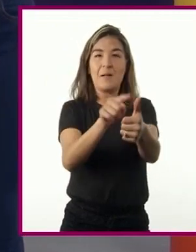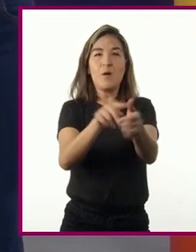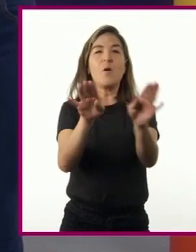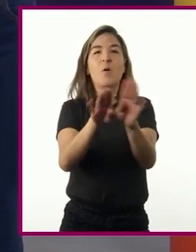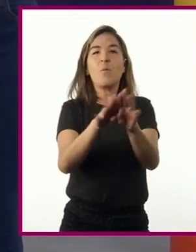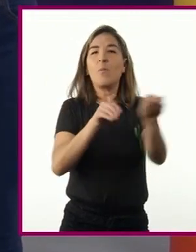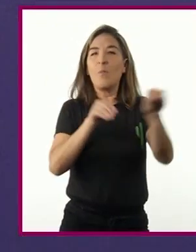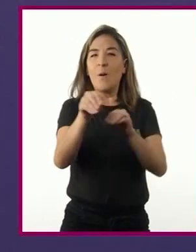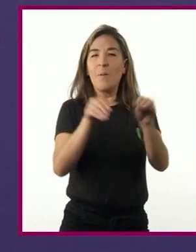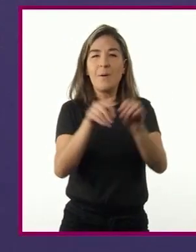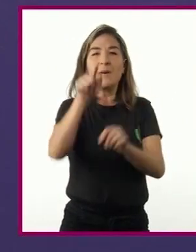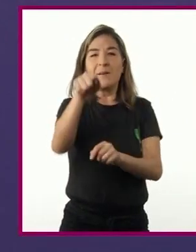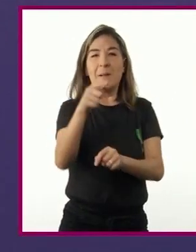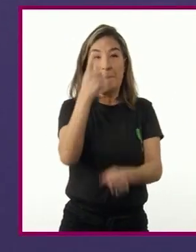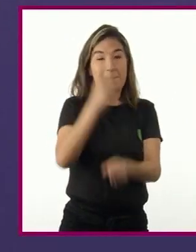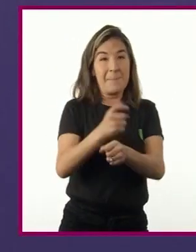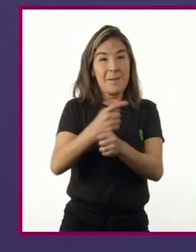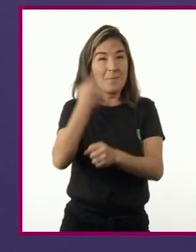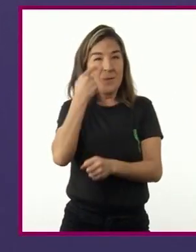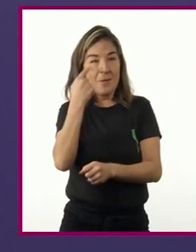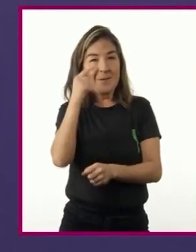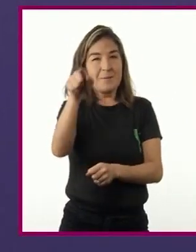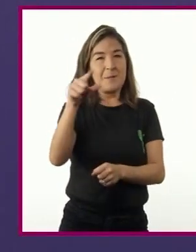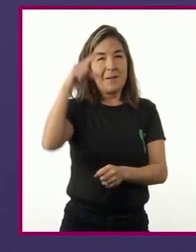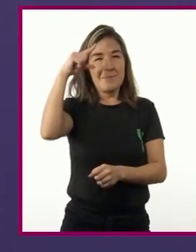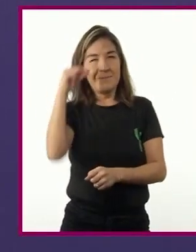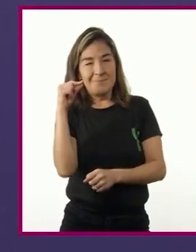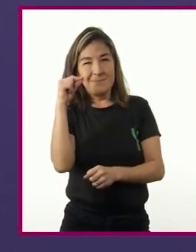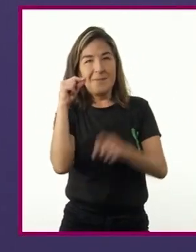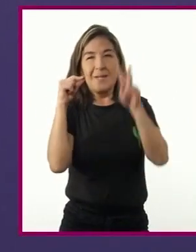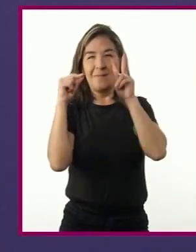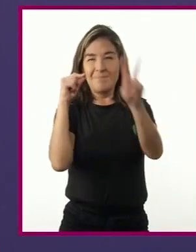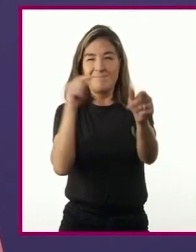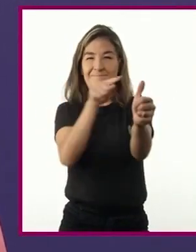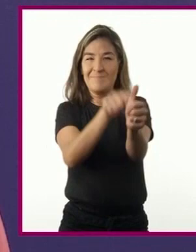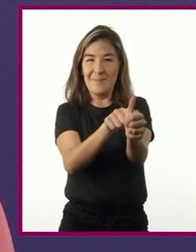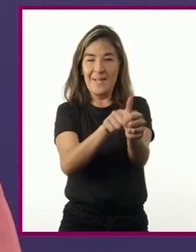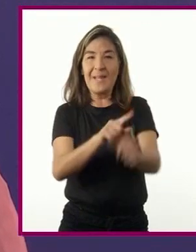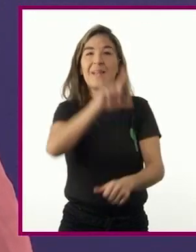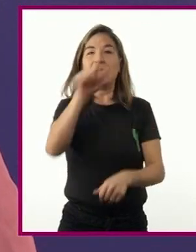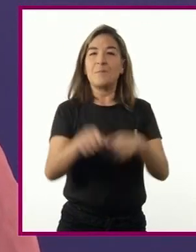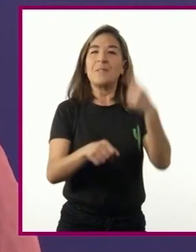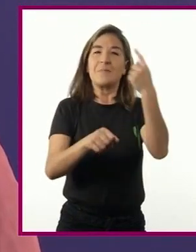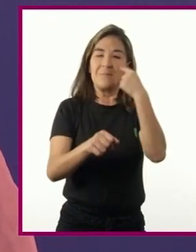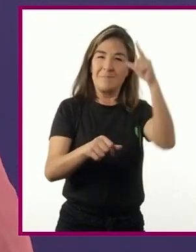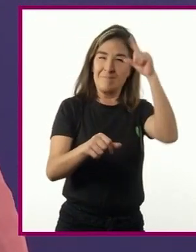ojos, primero con tu ojo derecho cerrado y después con tu ojo